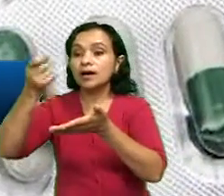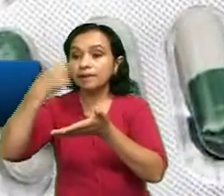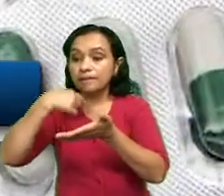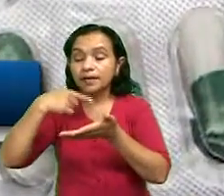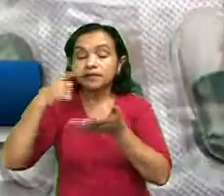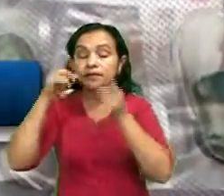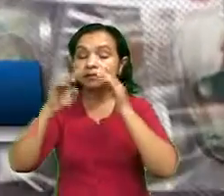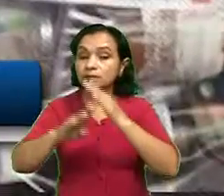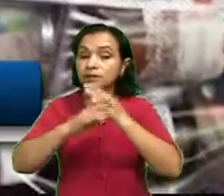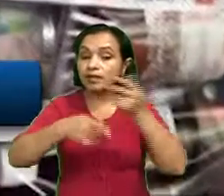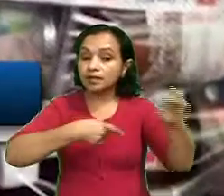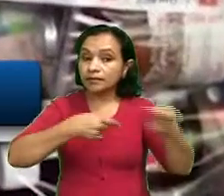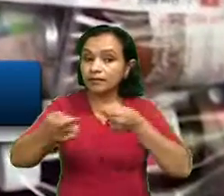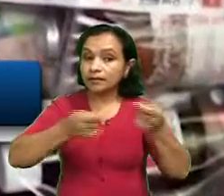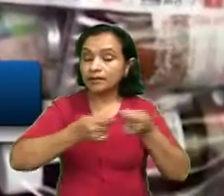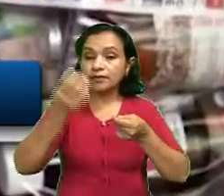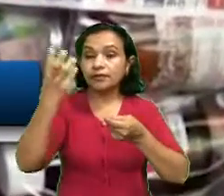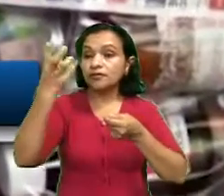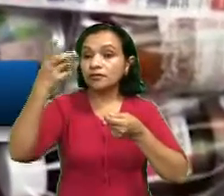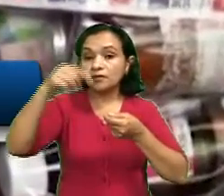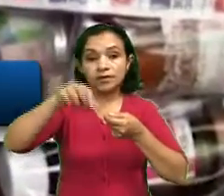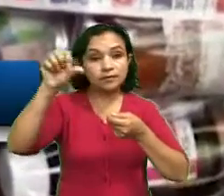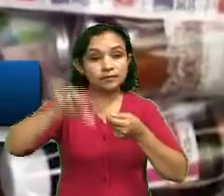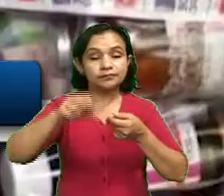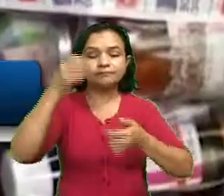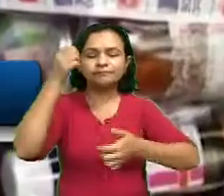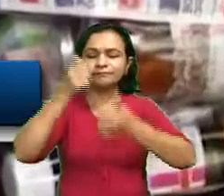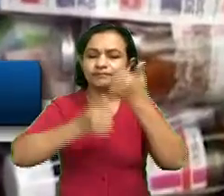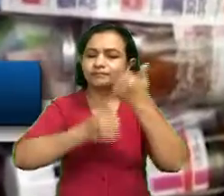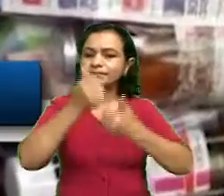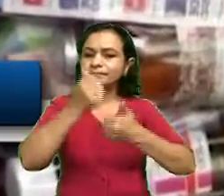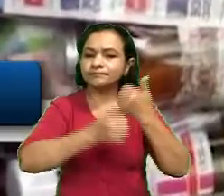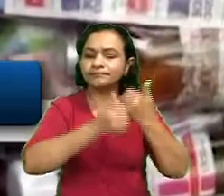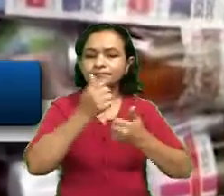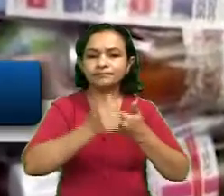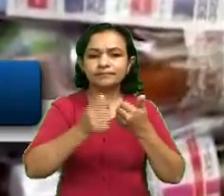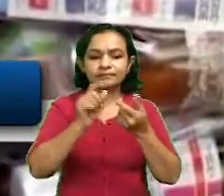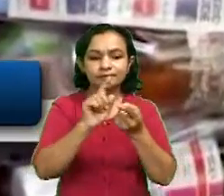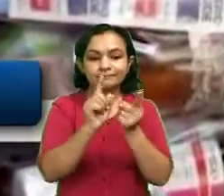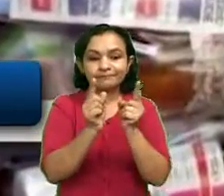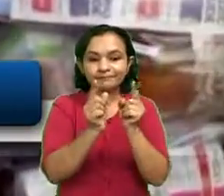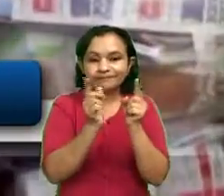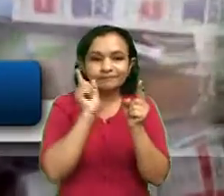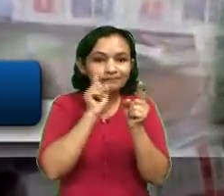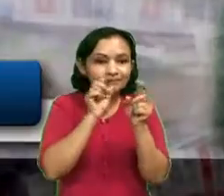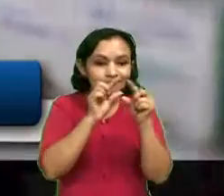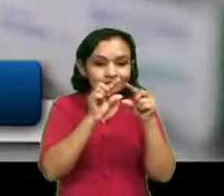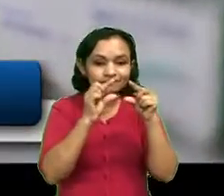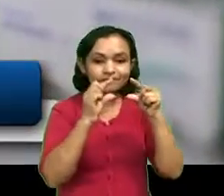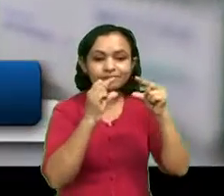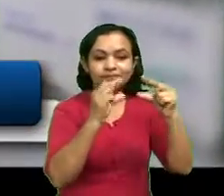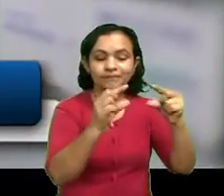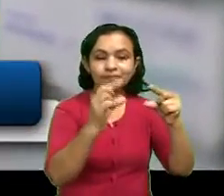la población un producto vencido. Porque digamos, tenemos muchos problemas de que les cambian el empaque o les ponen